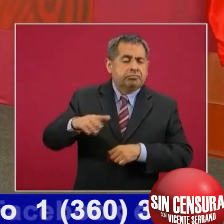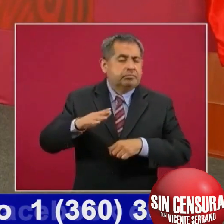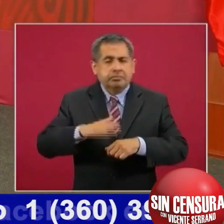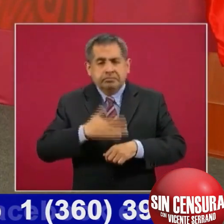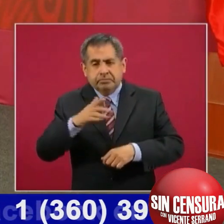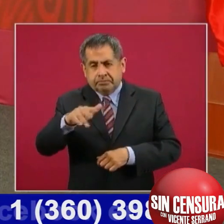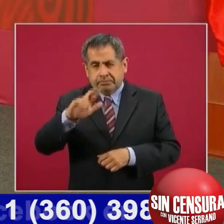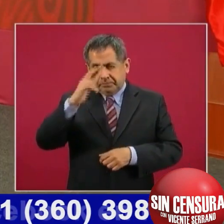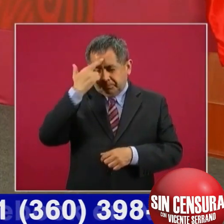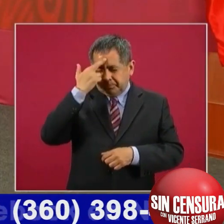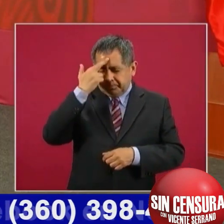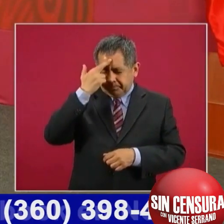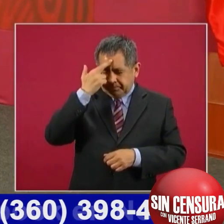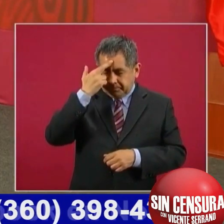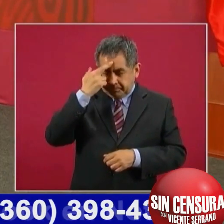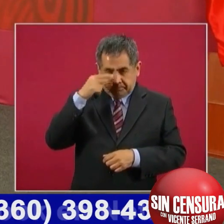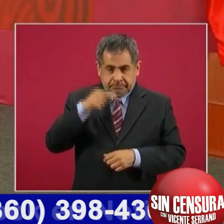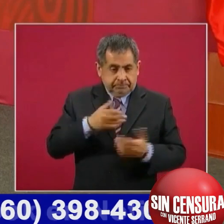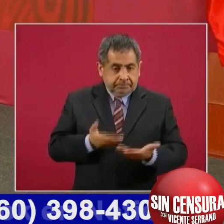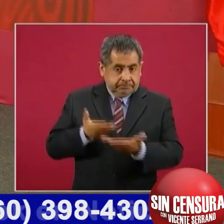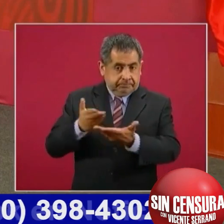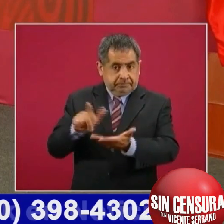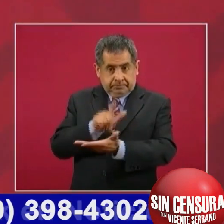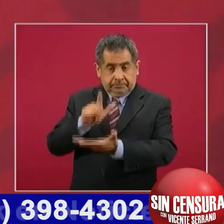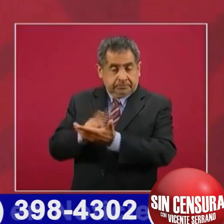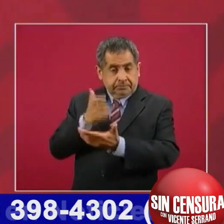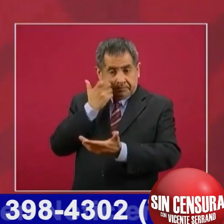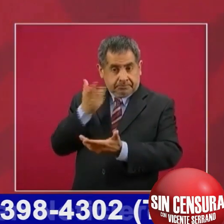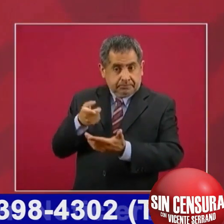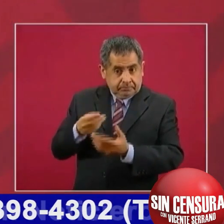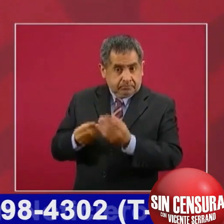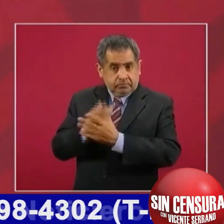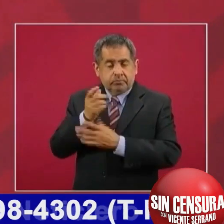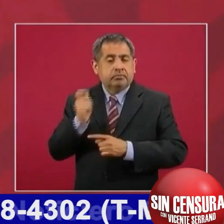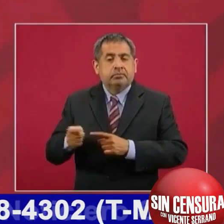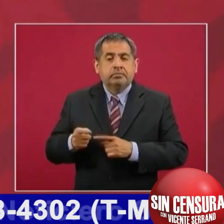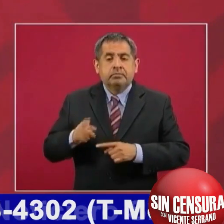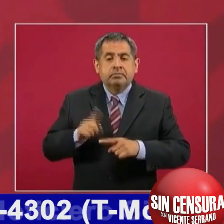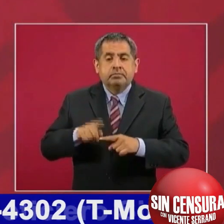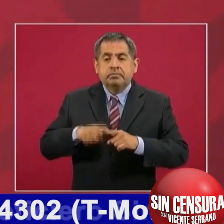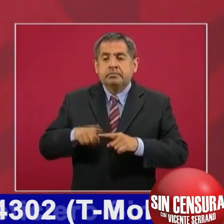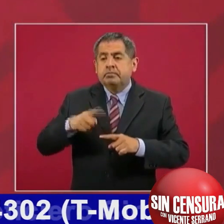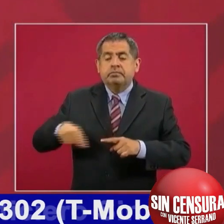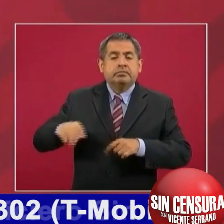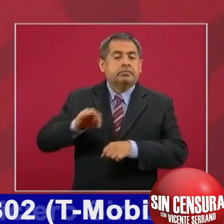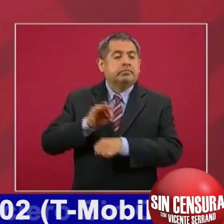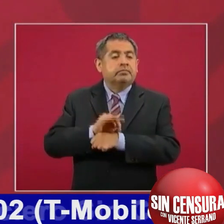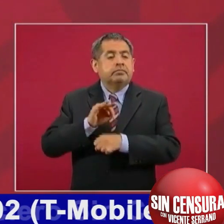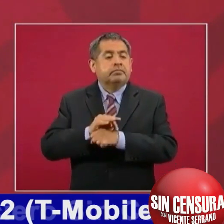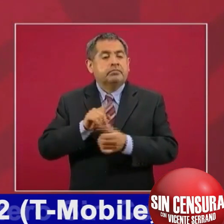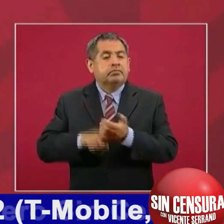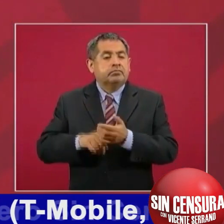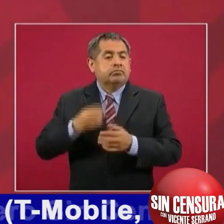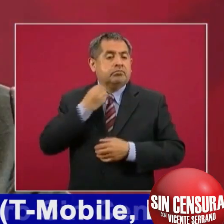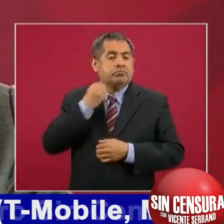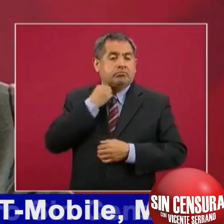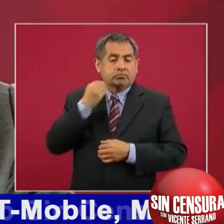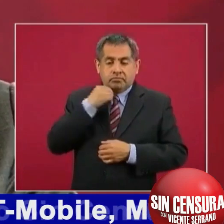que la esencia de esa reforma es que haya más defensores de oficio, es